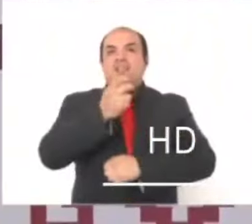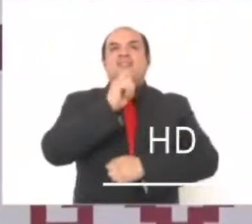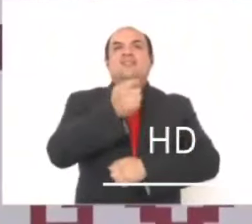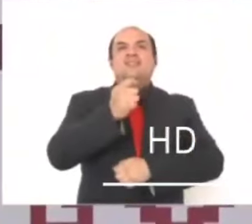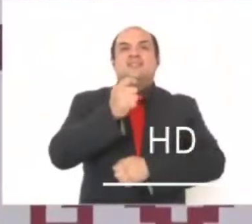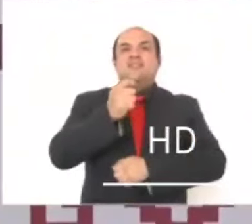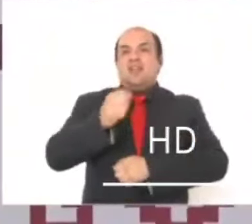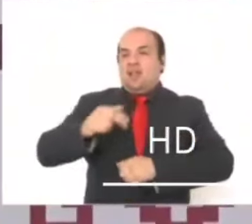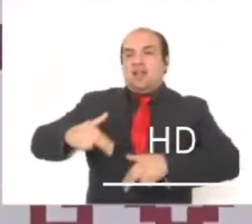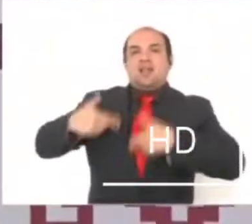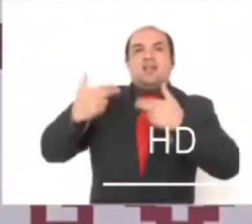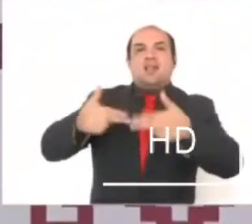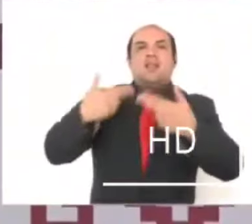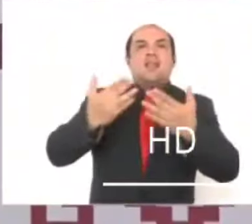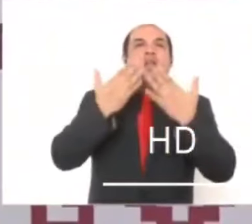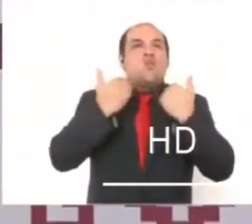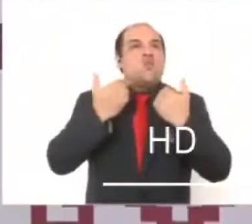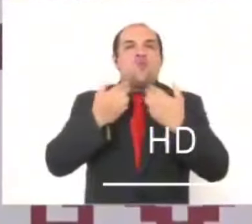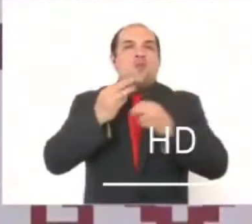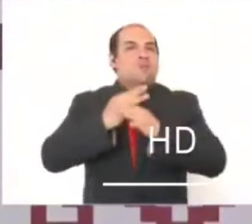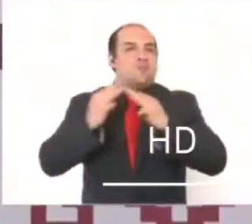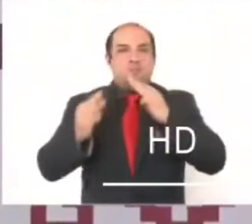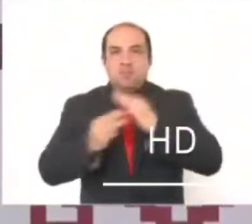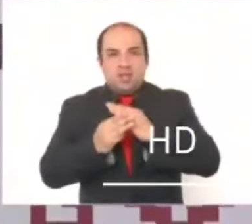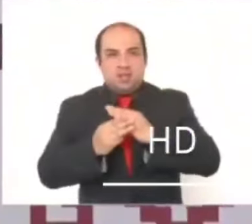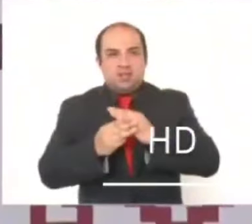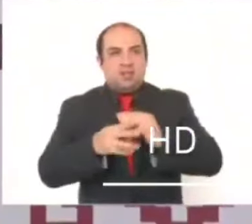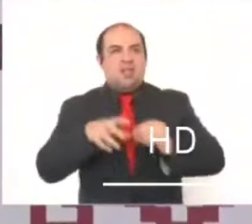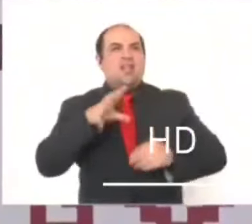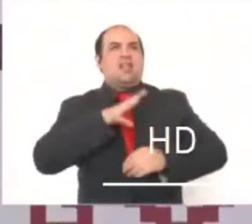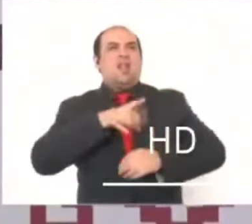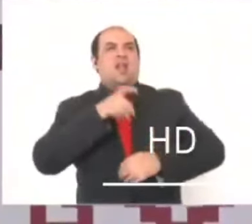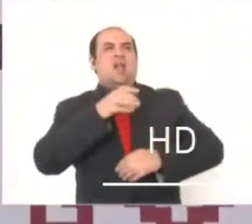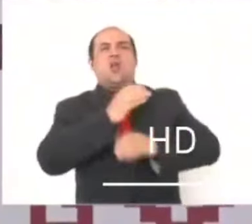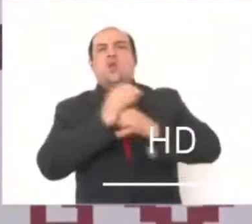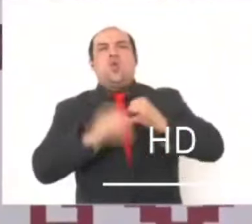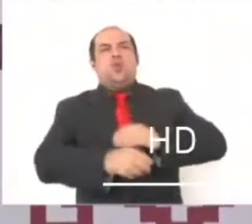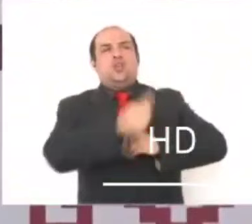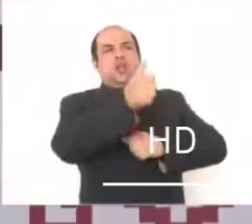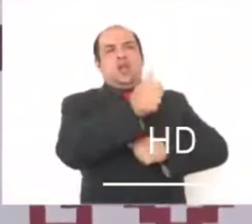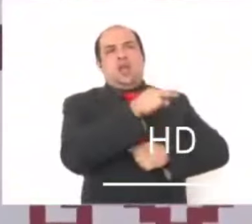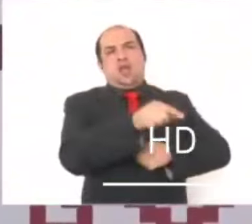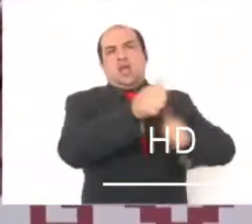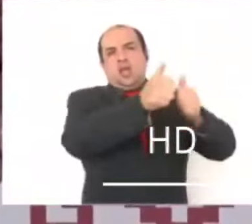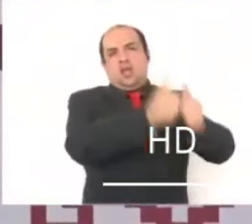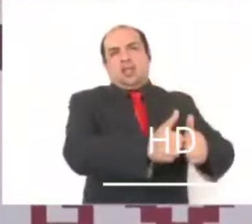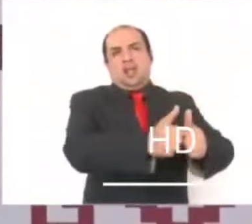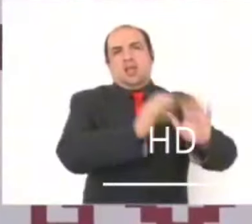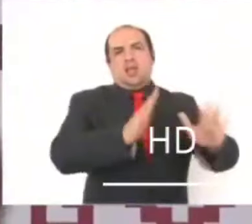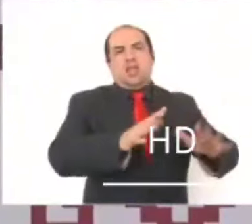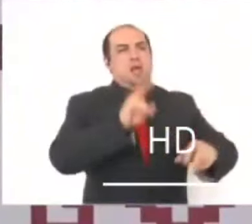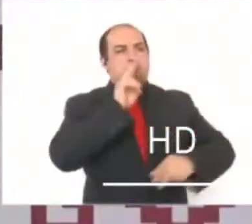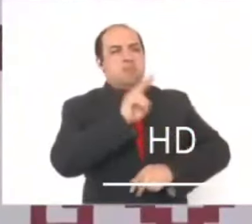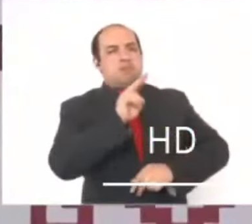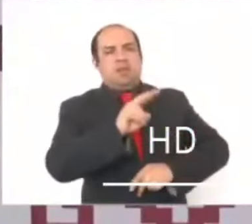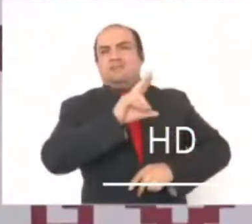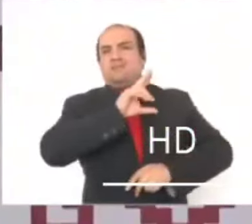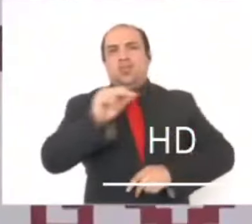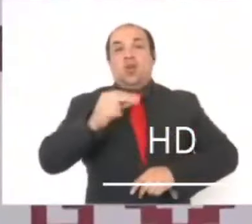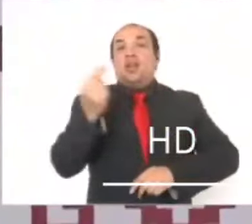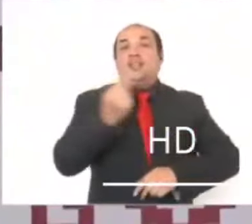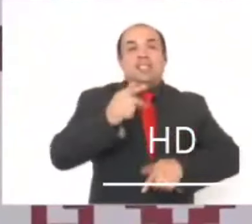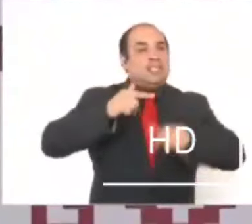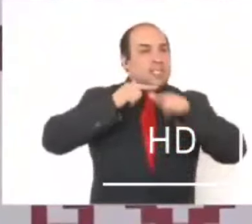patrimonio inmaterial. No somos un objeto ahí que se va a quedar y que sea material. No, esto debemos de